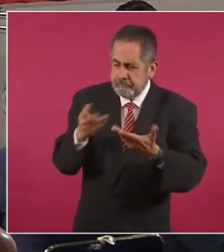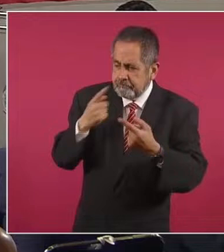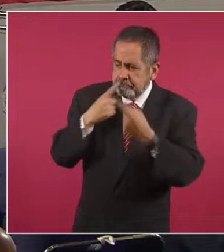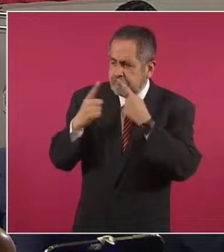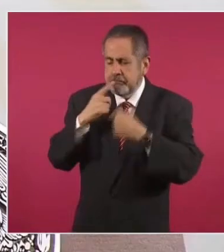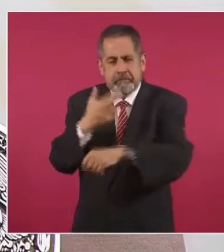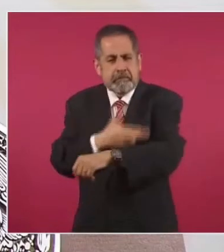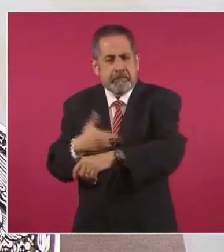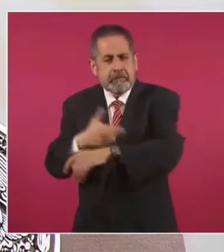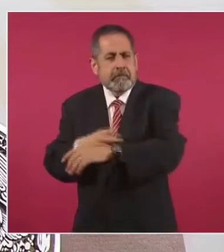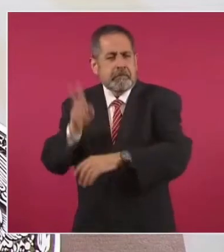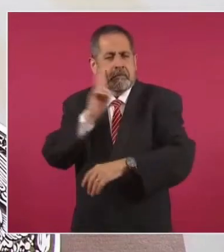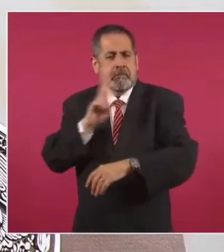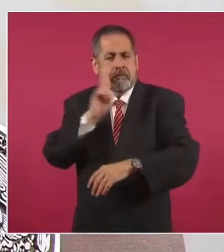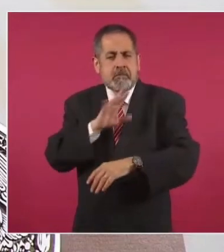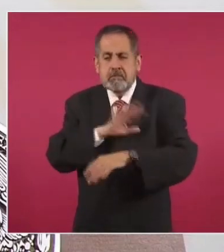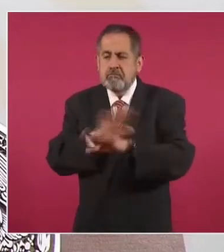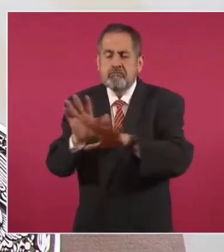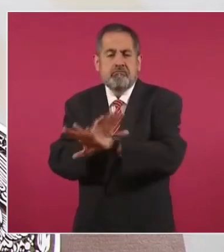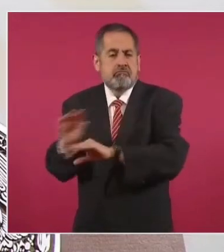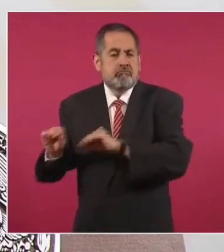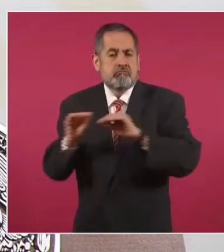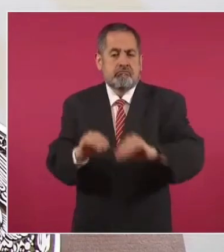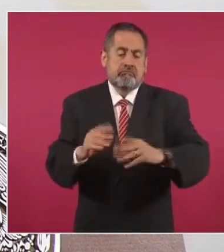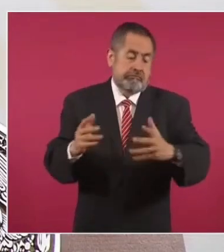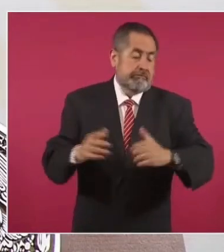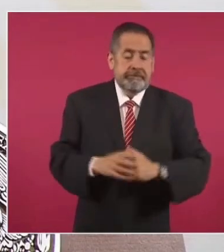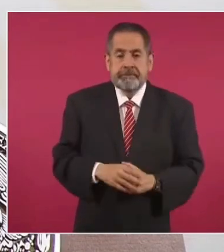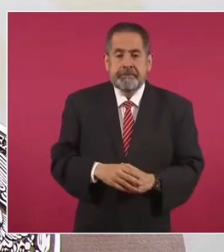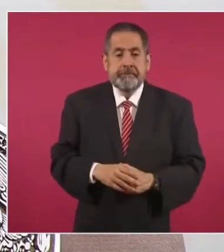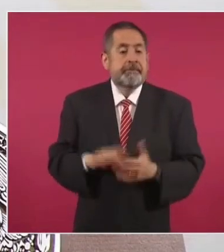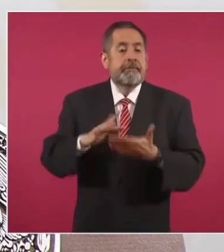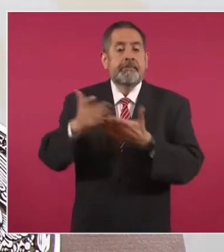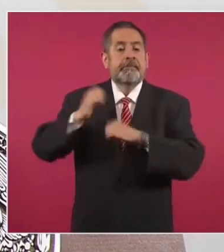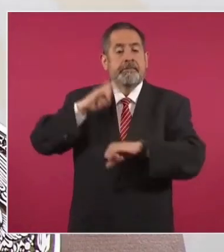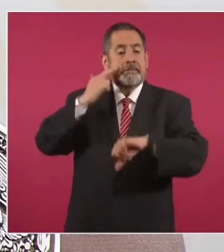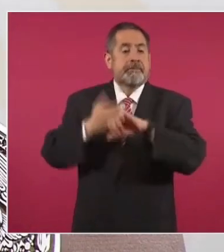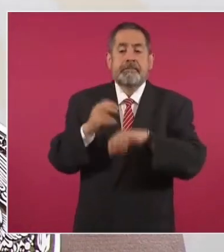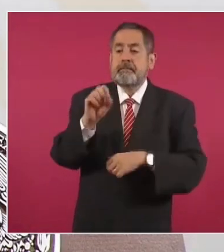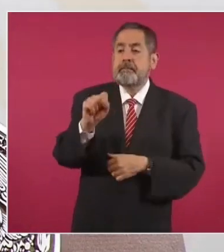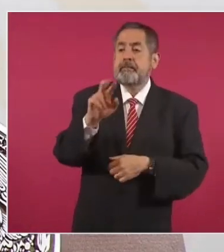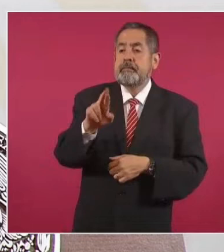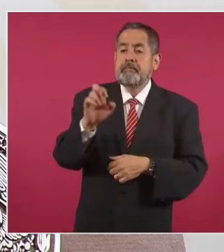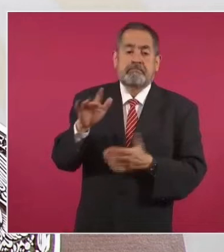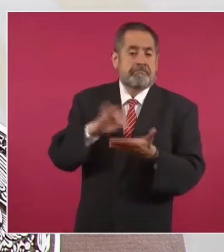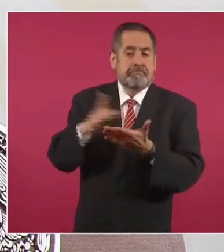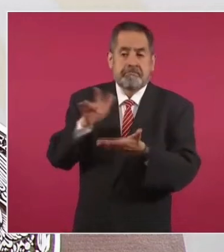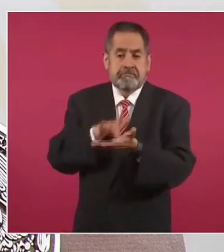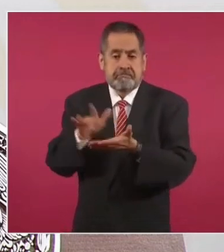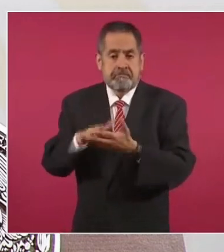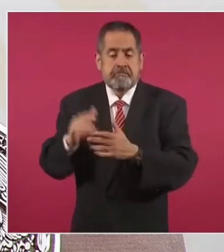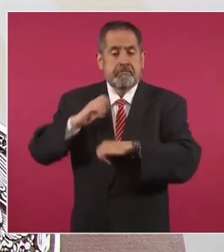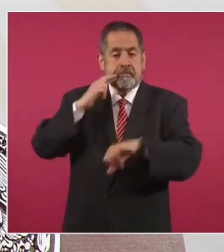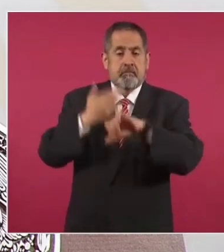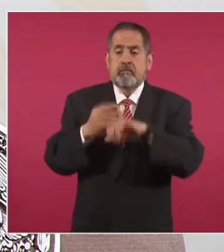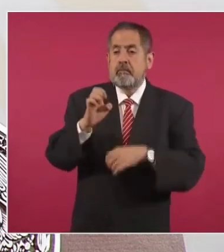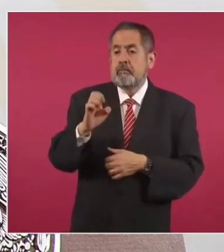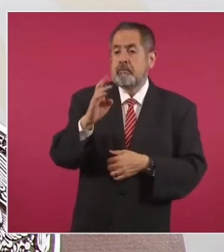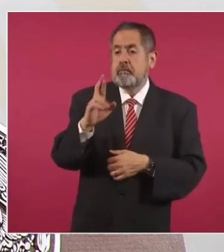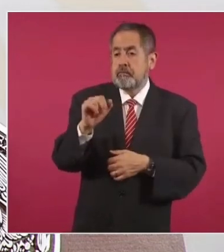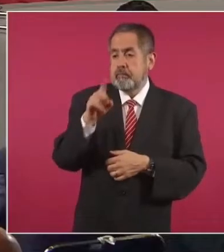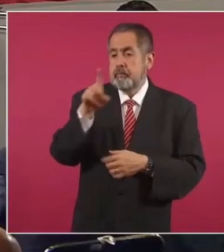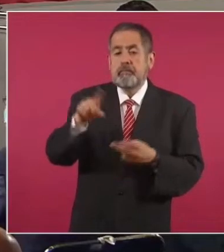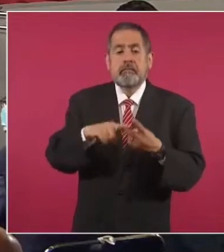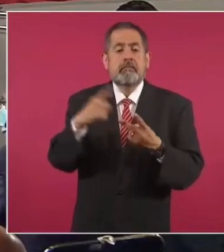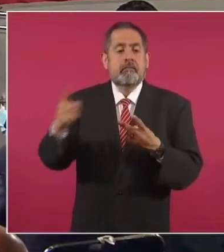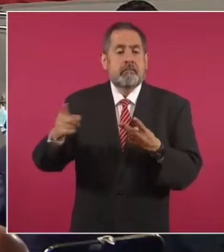con el objeto de realizar todos estos trámites. Agradecemos mucho a la Cancillería, al canciller Marcelo Ebrard, a la embajadora Carmen